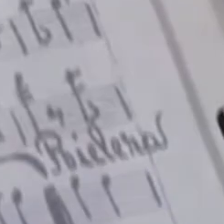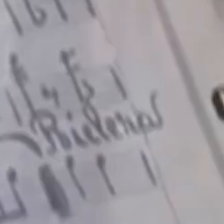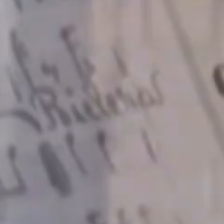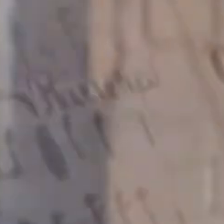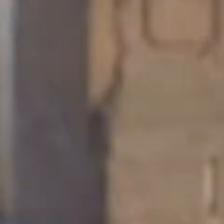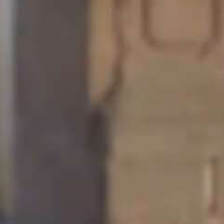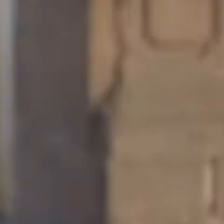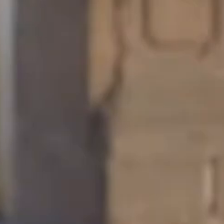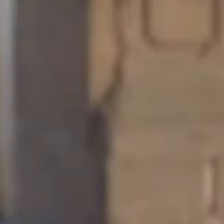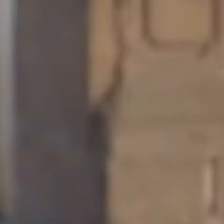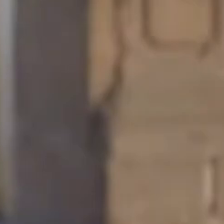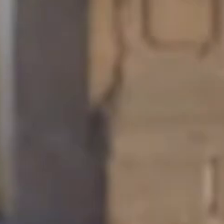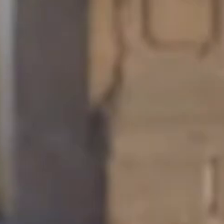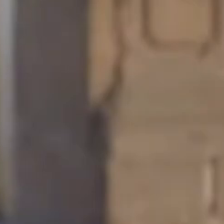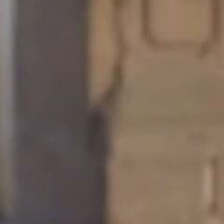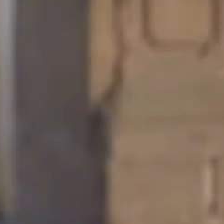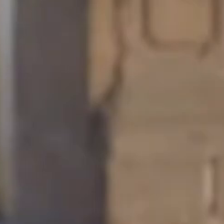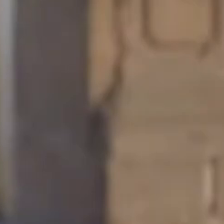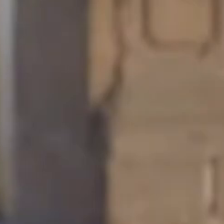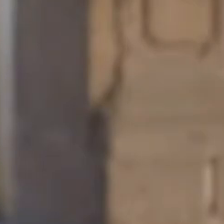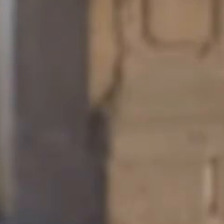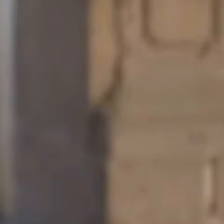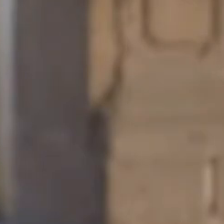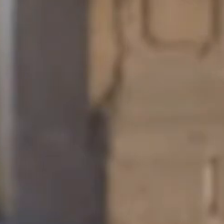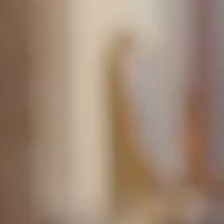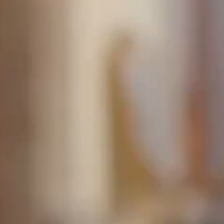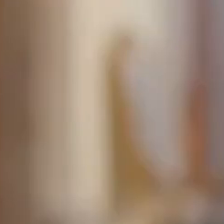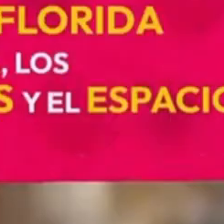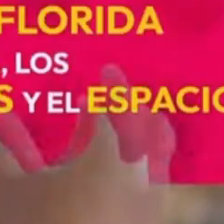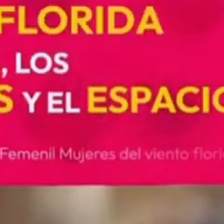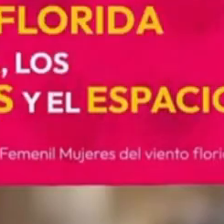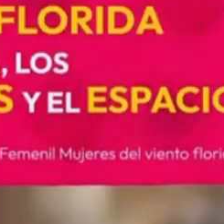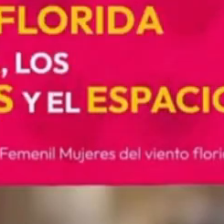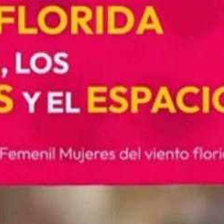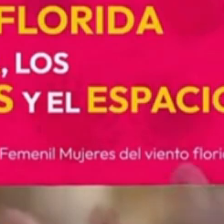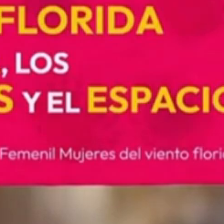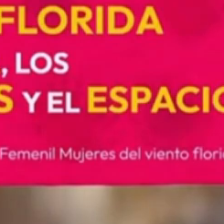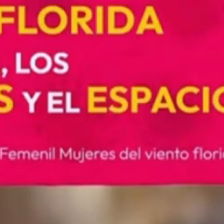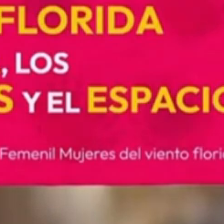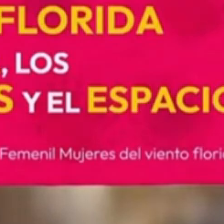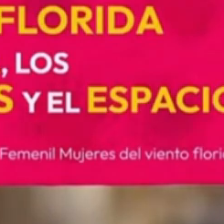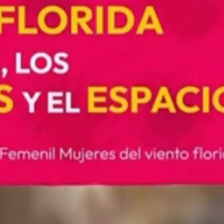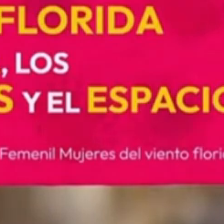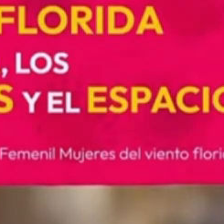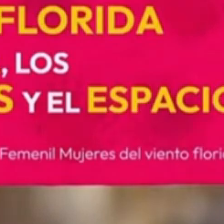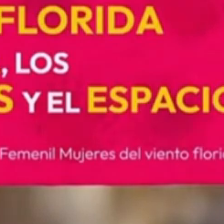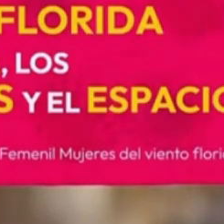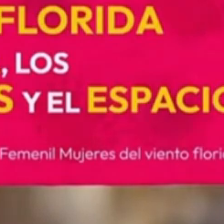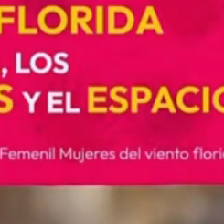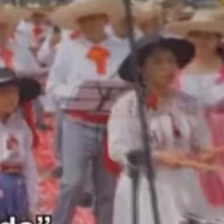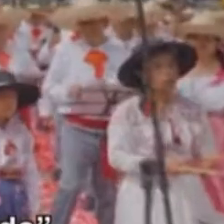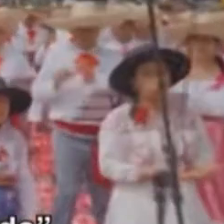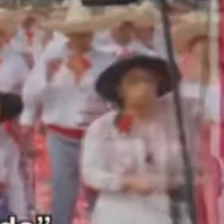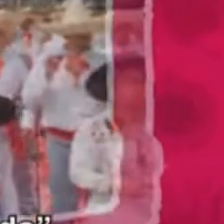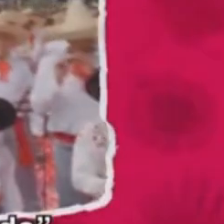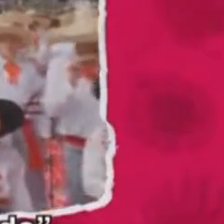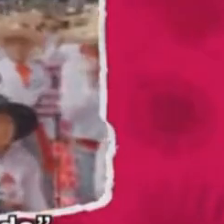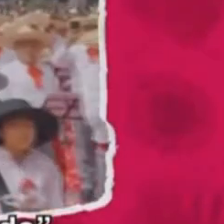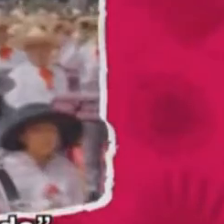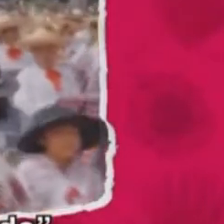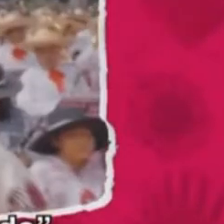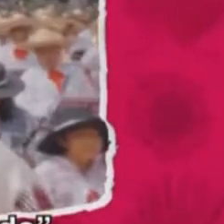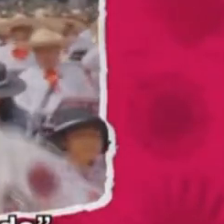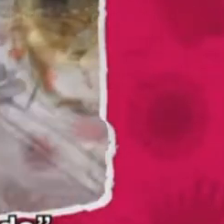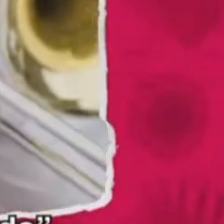sinfín de melodías en una fiesta de sinfonías que pues se vuelve florido la fiesta, se vuelve florido los sonidos, el espacio. Ese